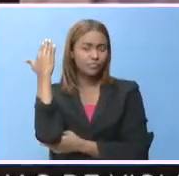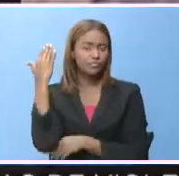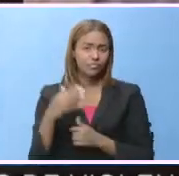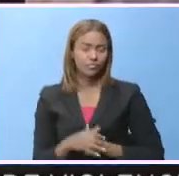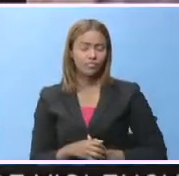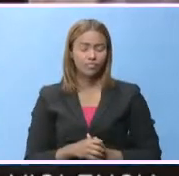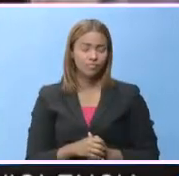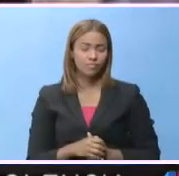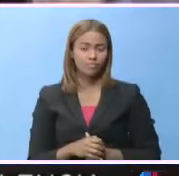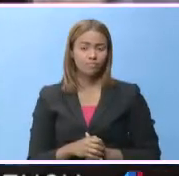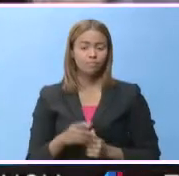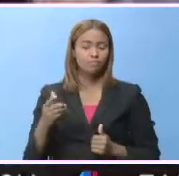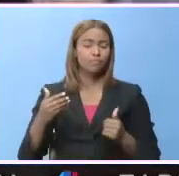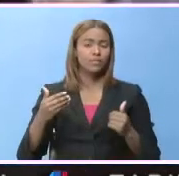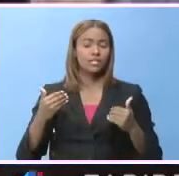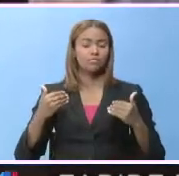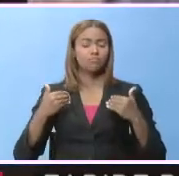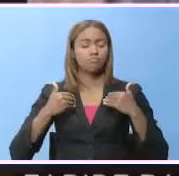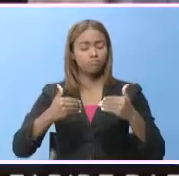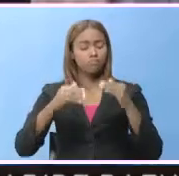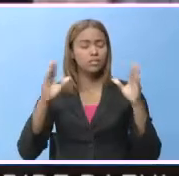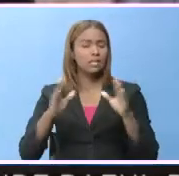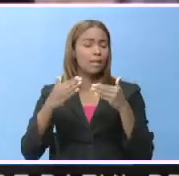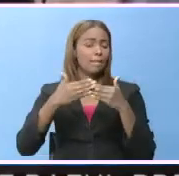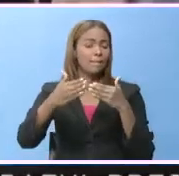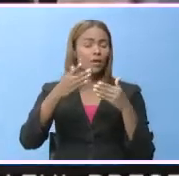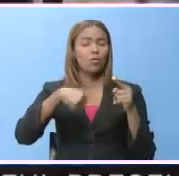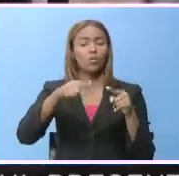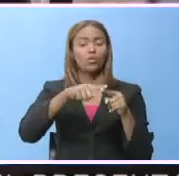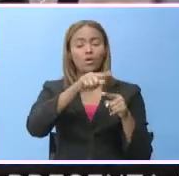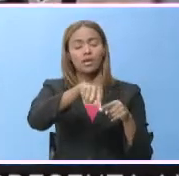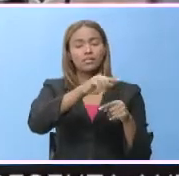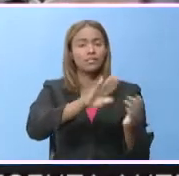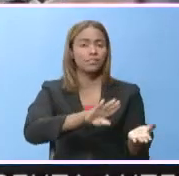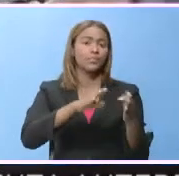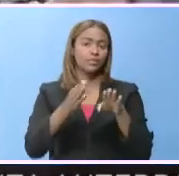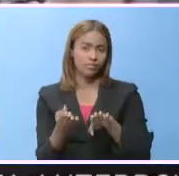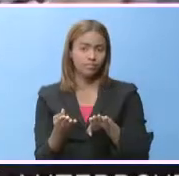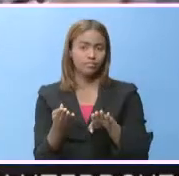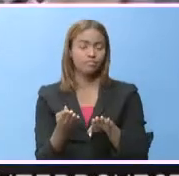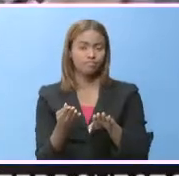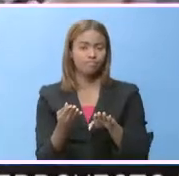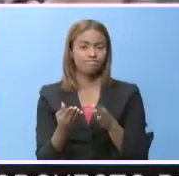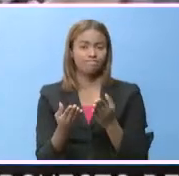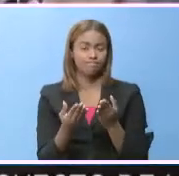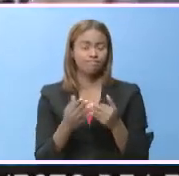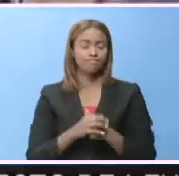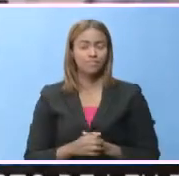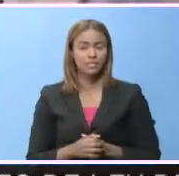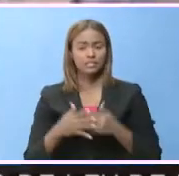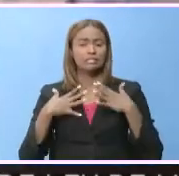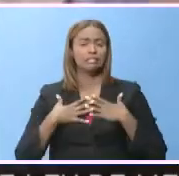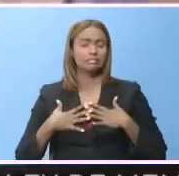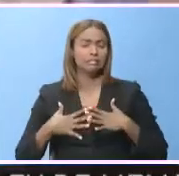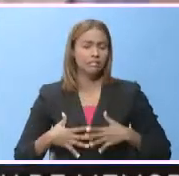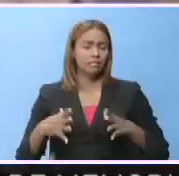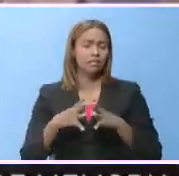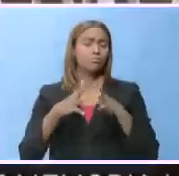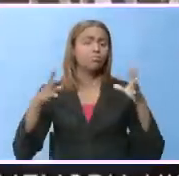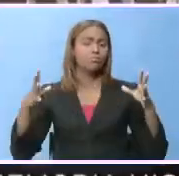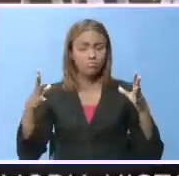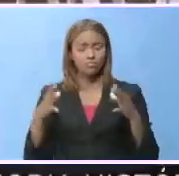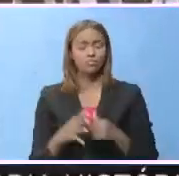pues emprendieron a partir de su fallecimiento un vuelo muy alto, muy